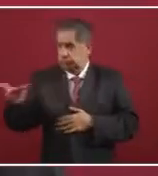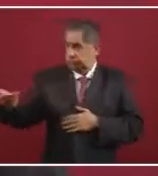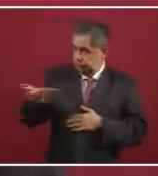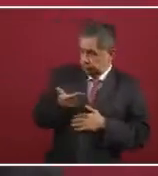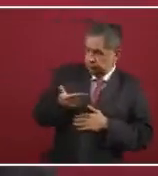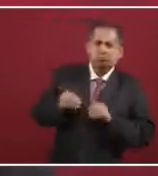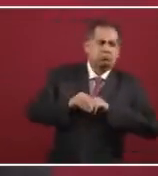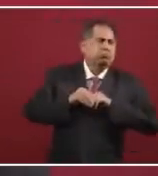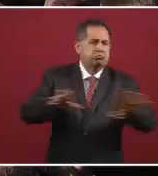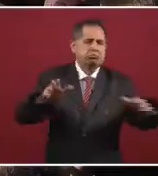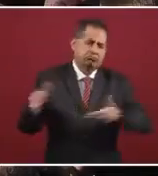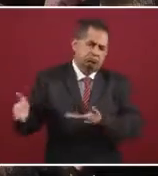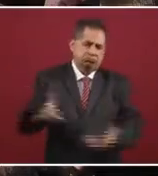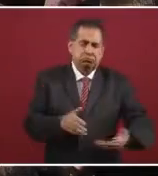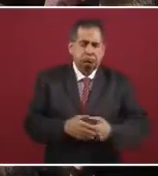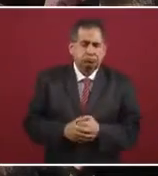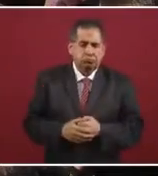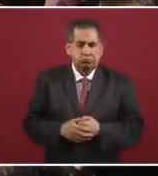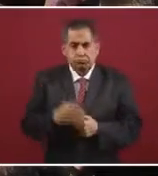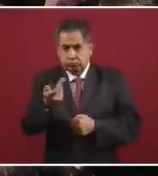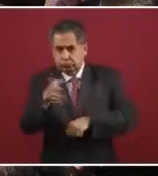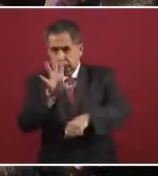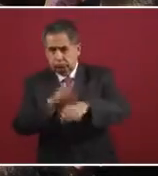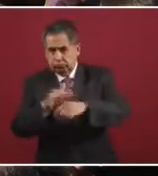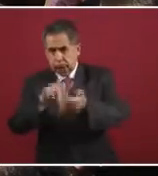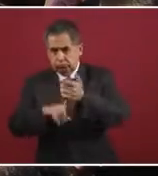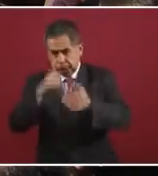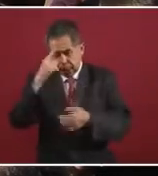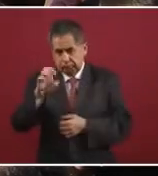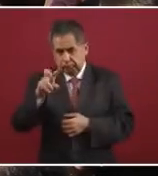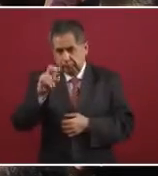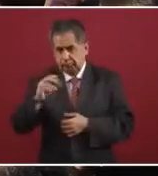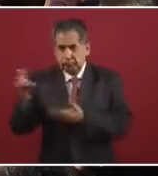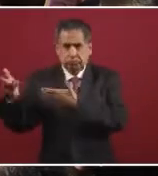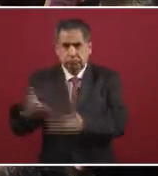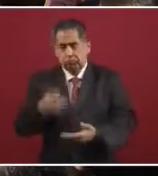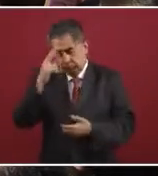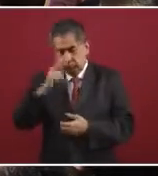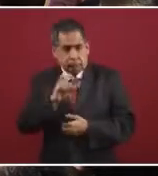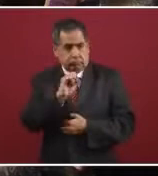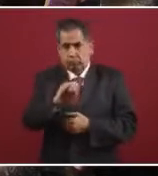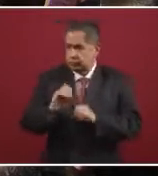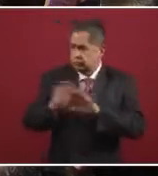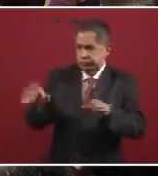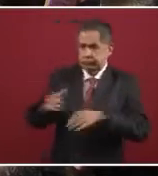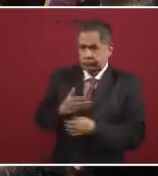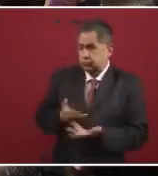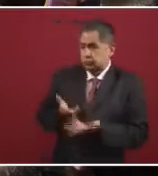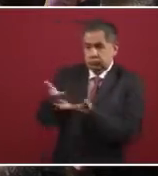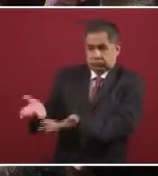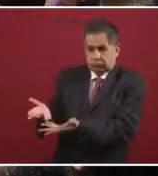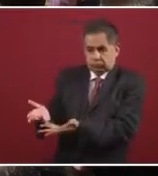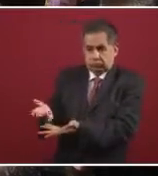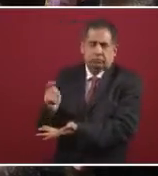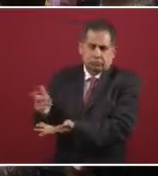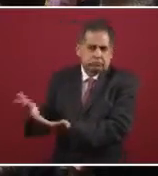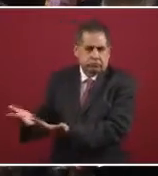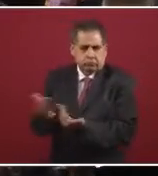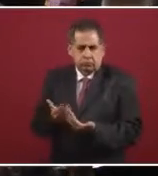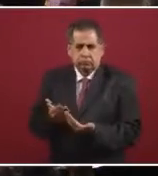daríamos a conocer. ¿Enseguida permitirían la entrada de Evo Morales a México? Sí, pues le estamos ofreciendo el asilo. Es